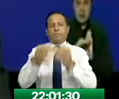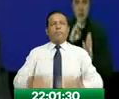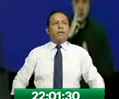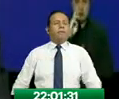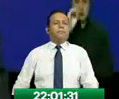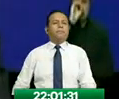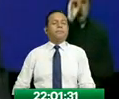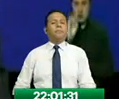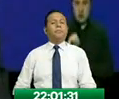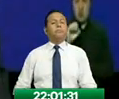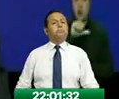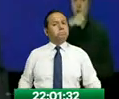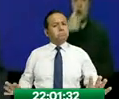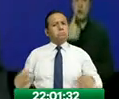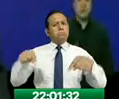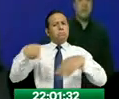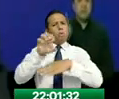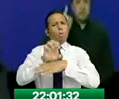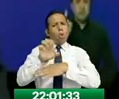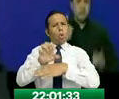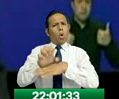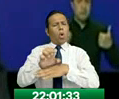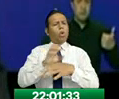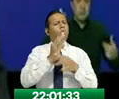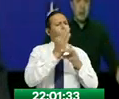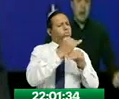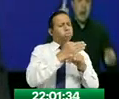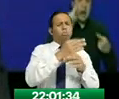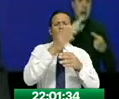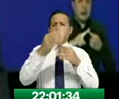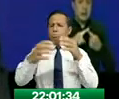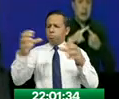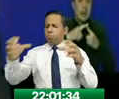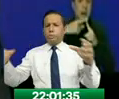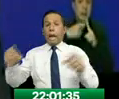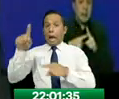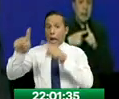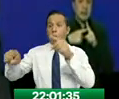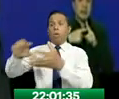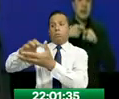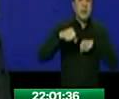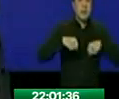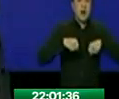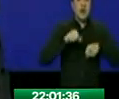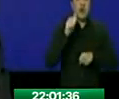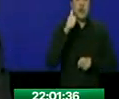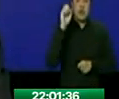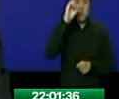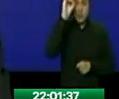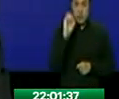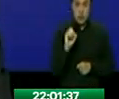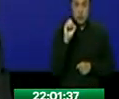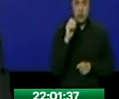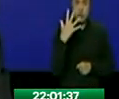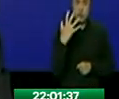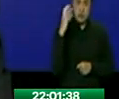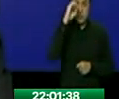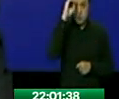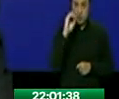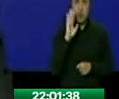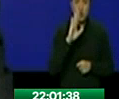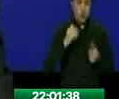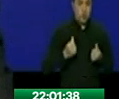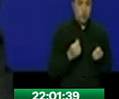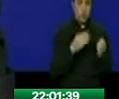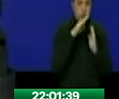demás funciones del Estado presentarán a fines de mes los recortes de entre el 10 y el 15% de su gasto corriente. Quienes